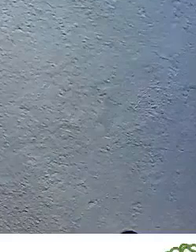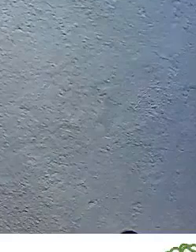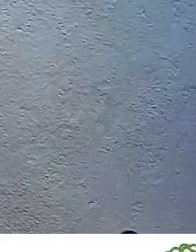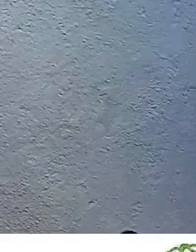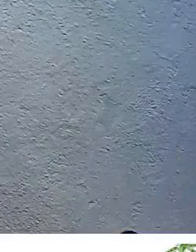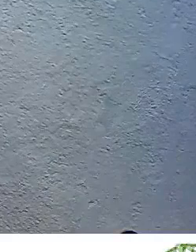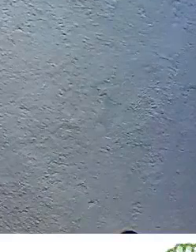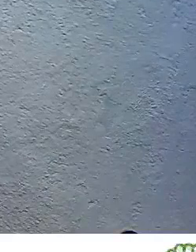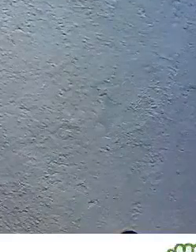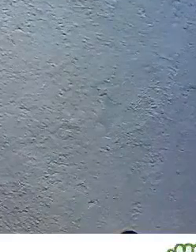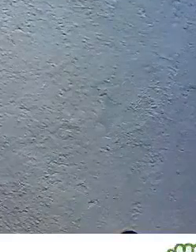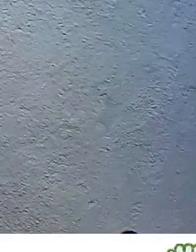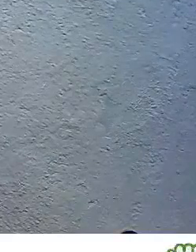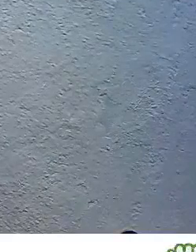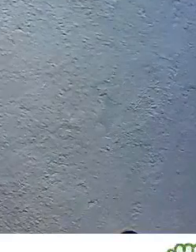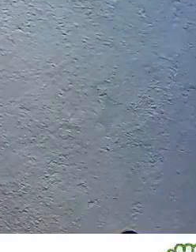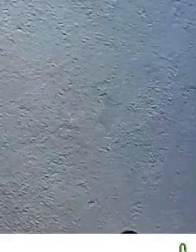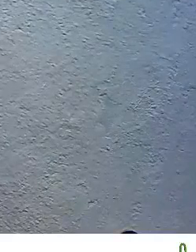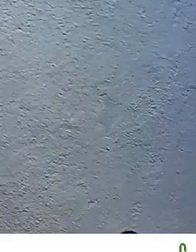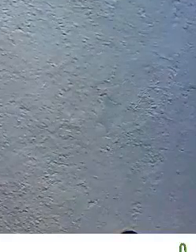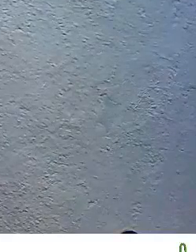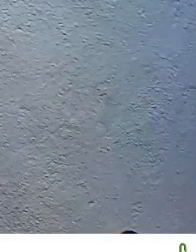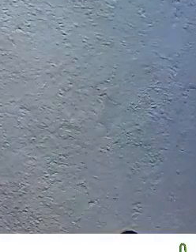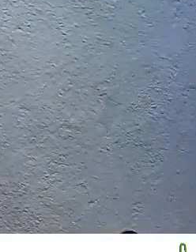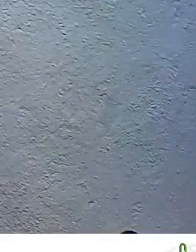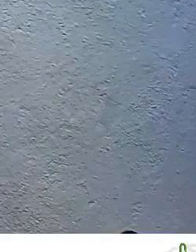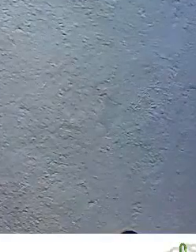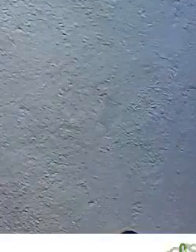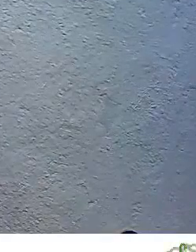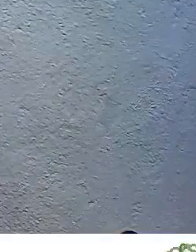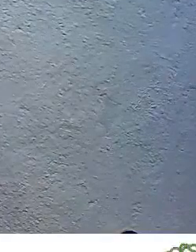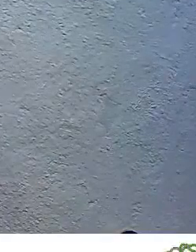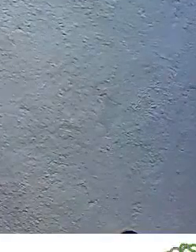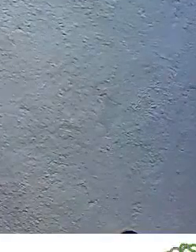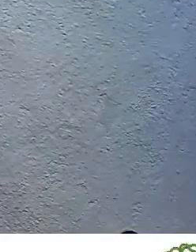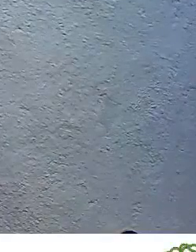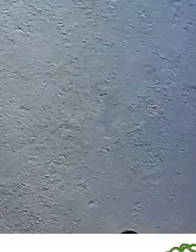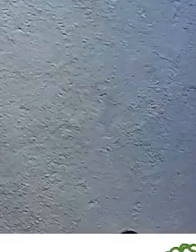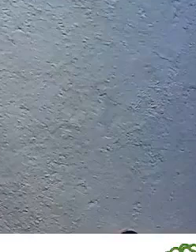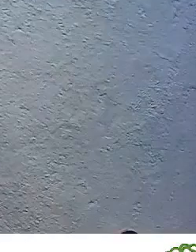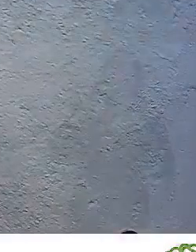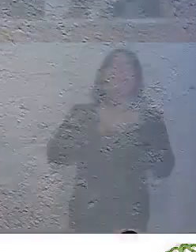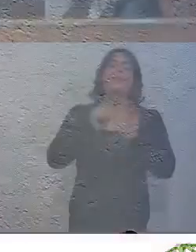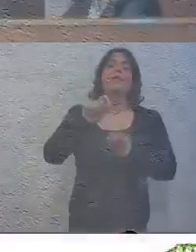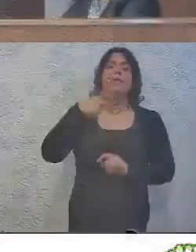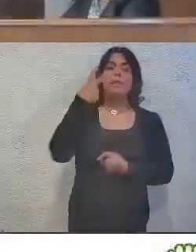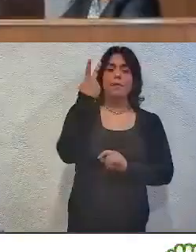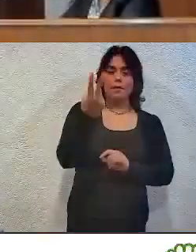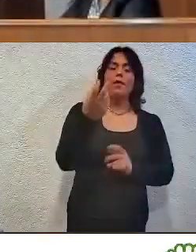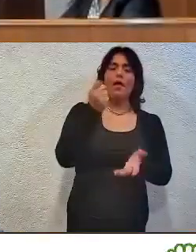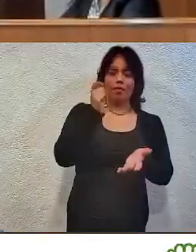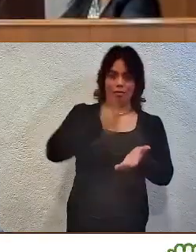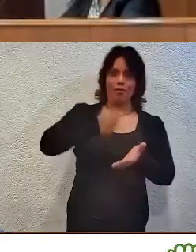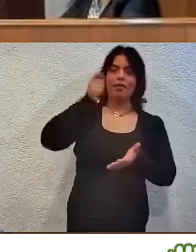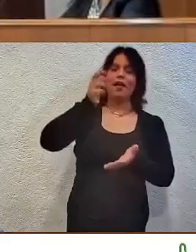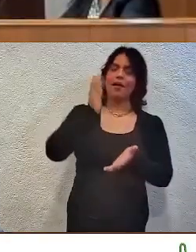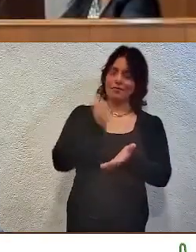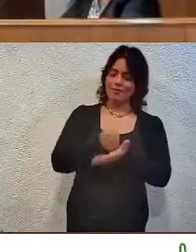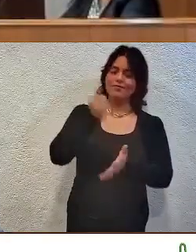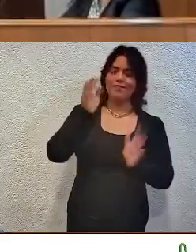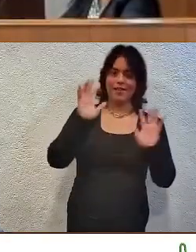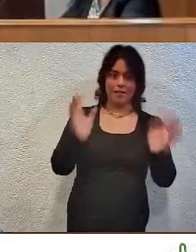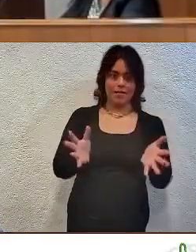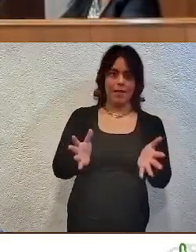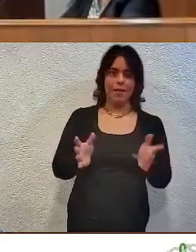de acuerdo. Primero, se declara cumplida la sentencia de 20 de septiembre de 2022. En consecuencia, se dejan sin efectos